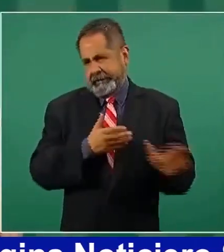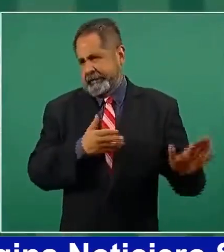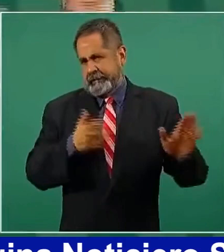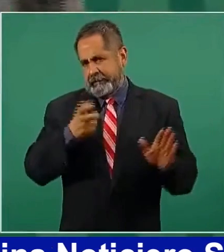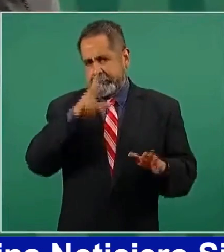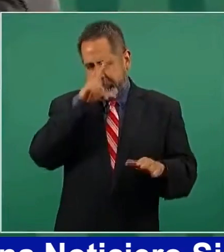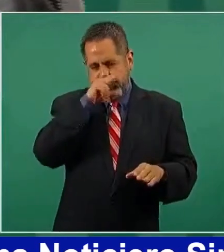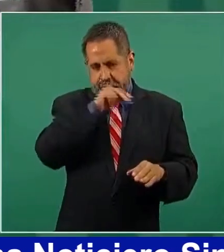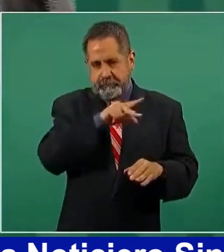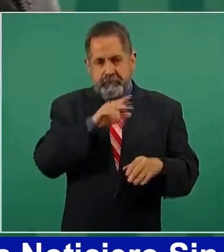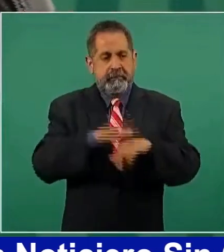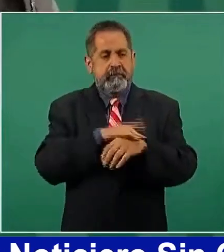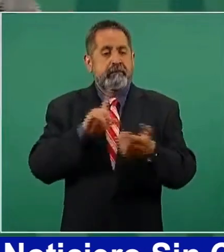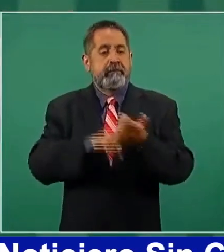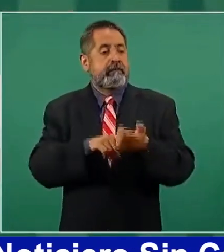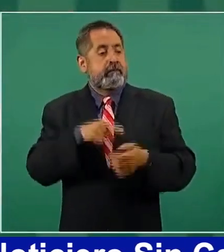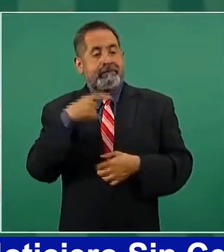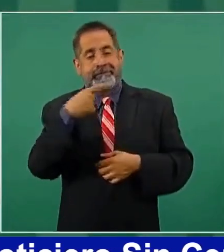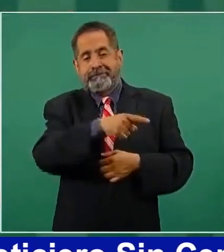que se acumulaba,